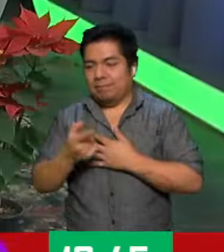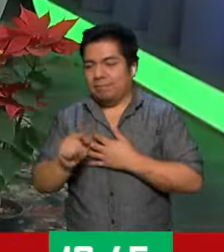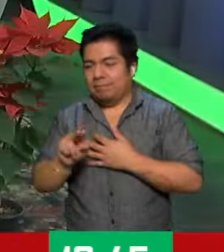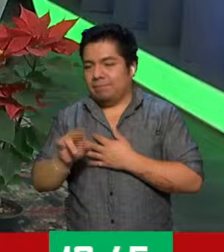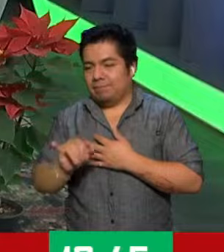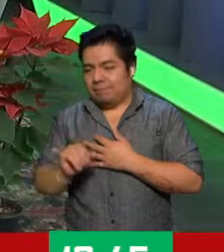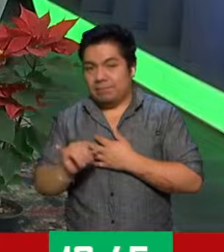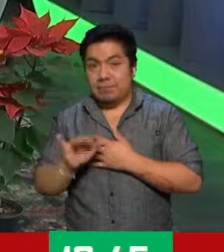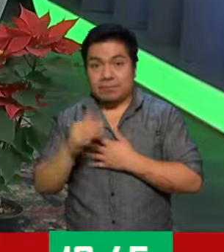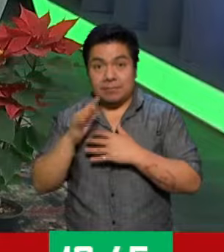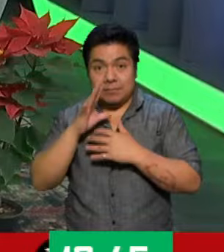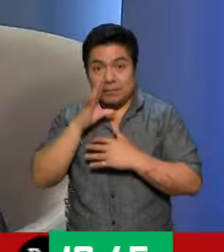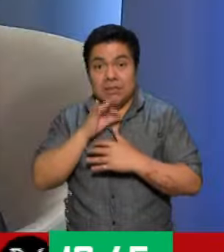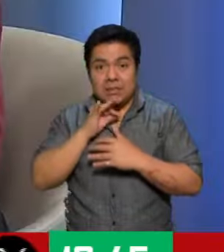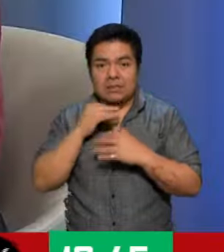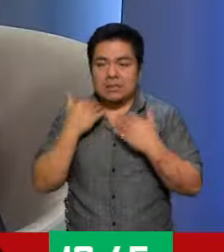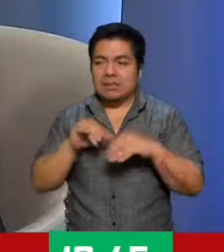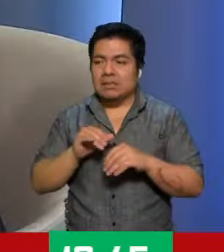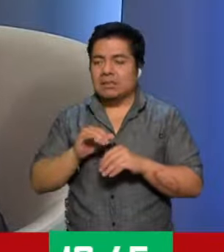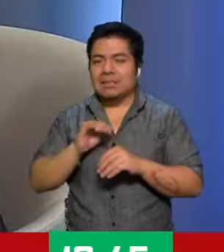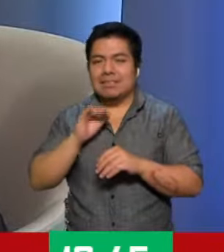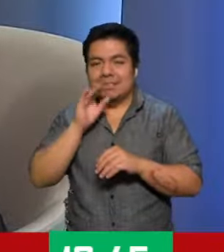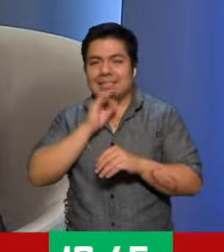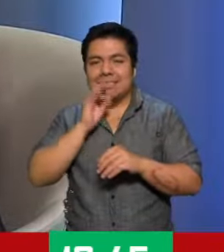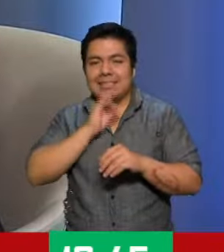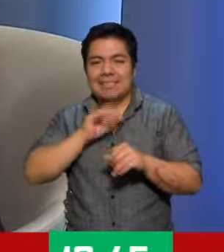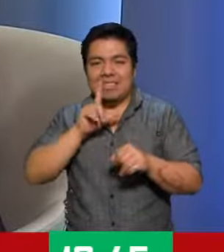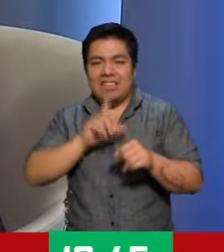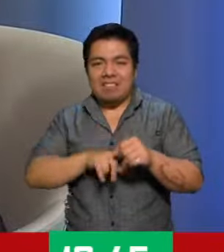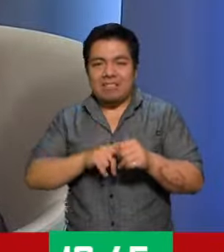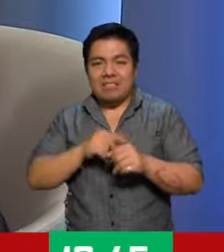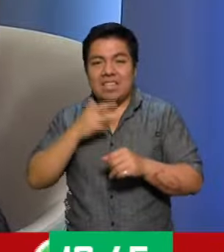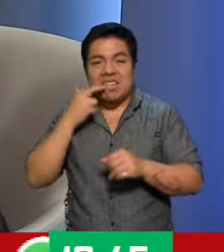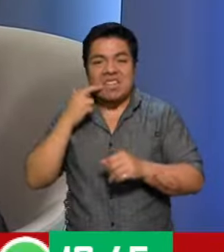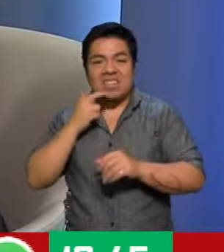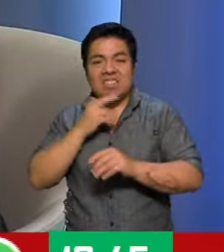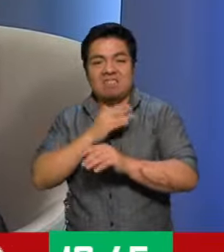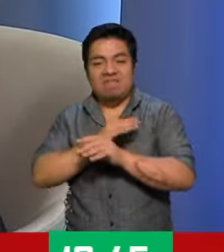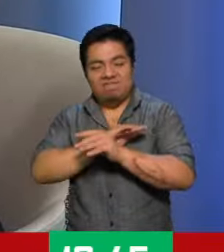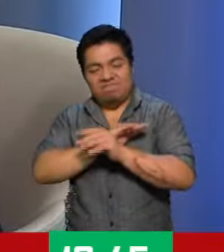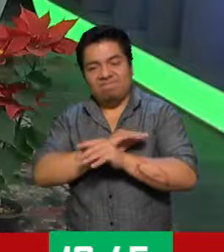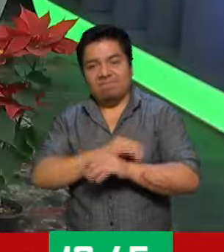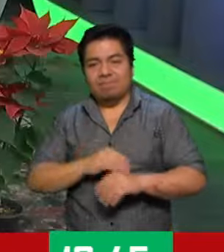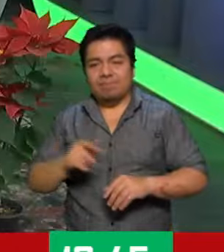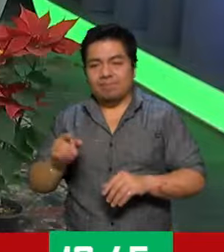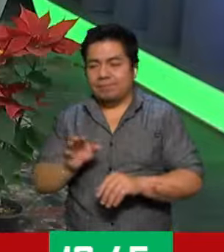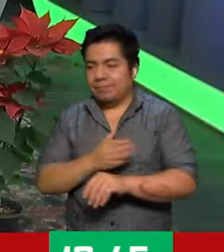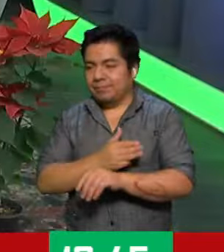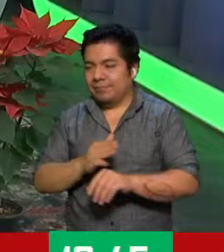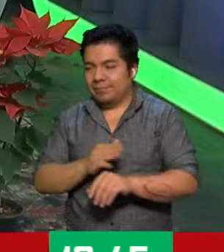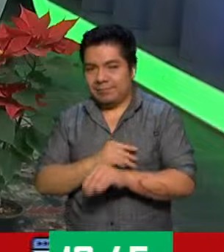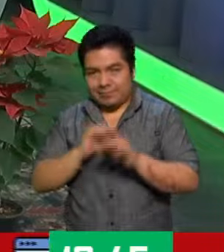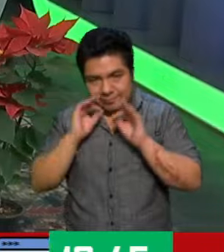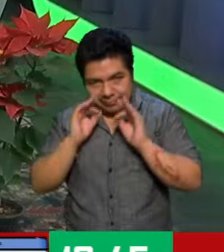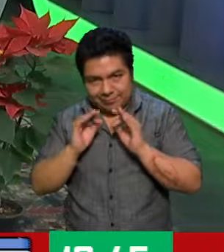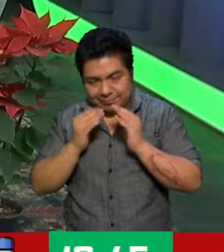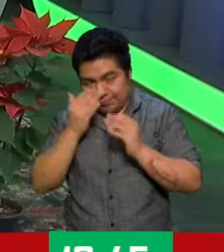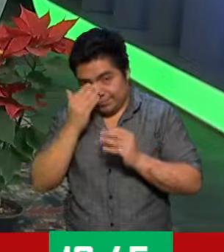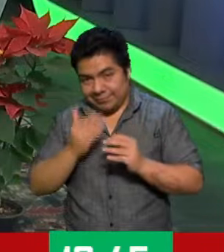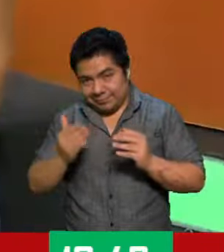pasó le sale el festival antirracista. Y la señora música, mi amor. Pues imagínese. Y la